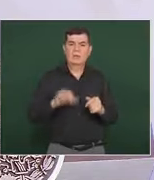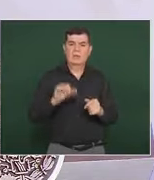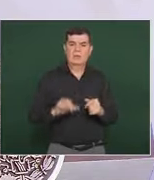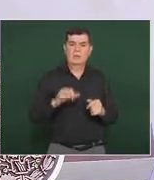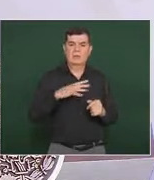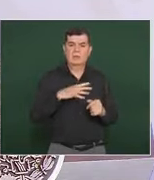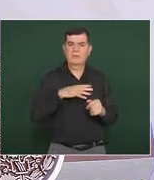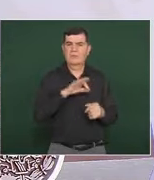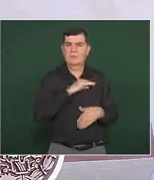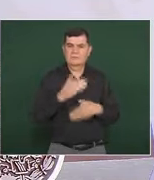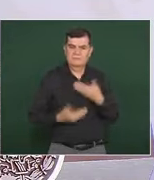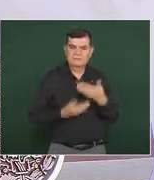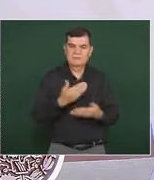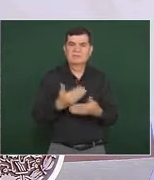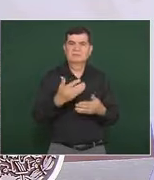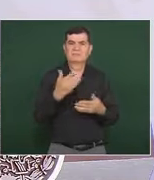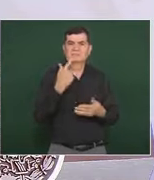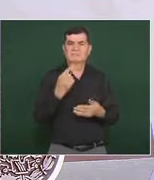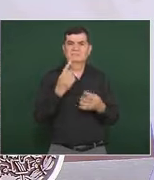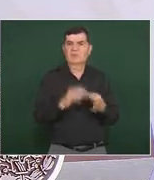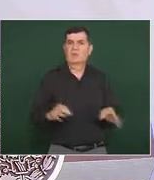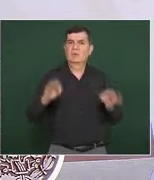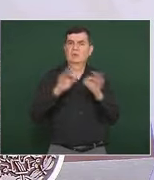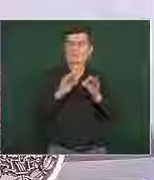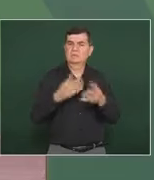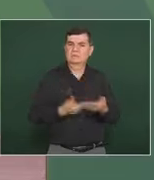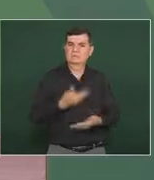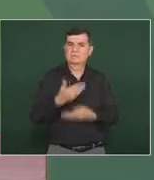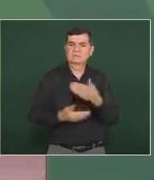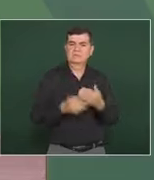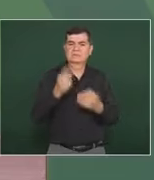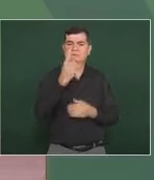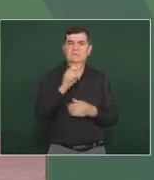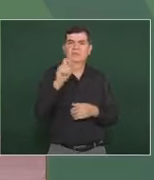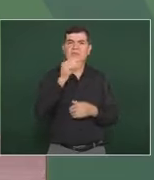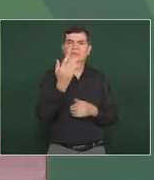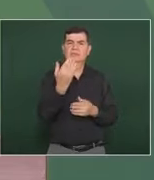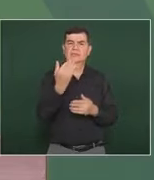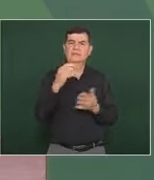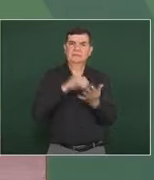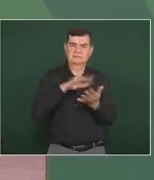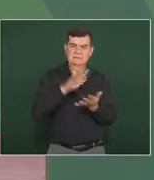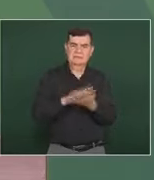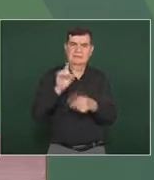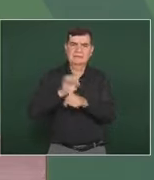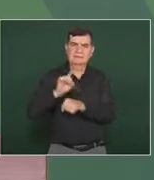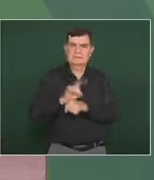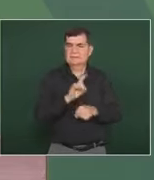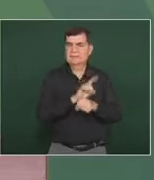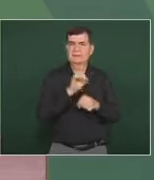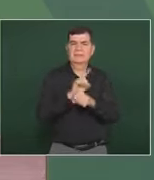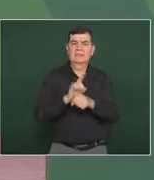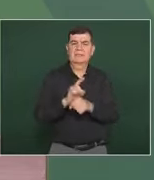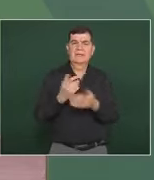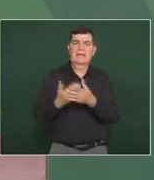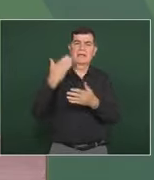creo que vamos a poder ofrecer este servicio tan importante con 150 citas diarias. El año pasado se otorgaron 24.000